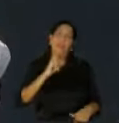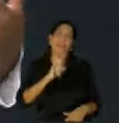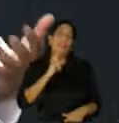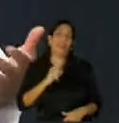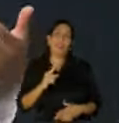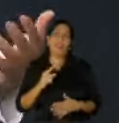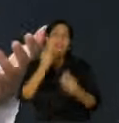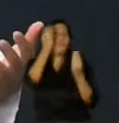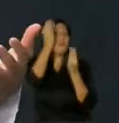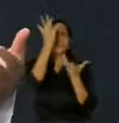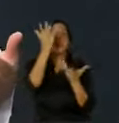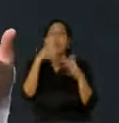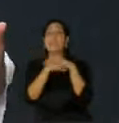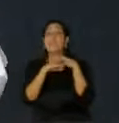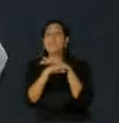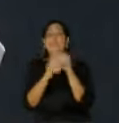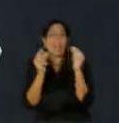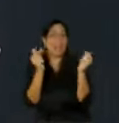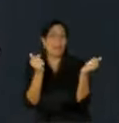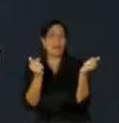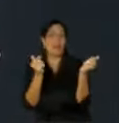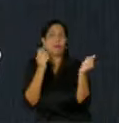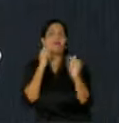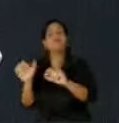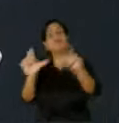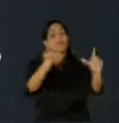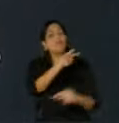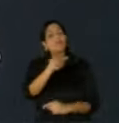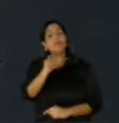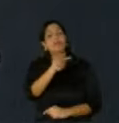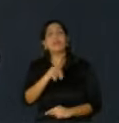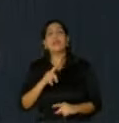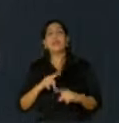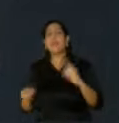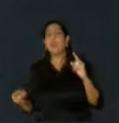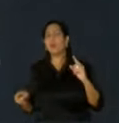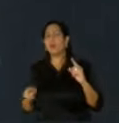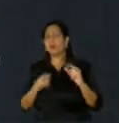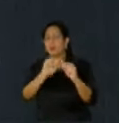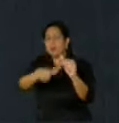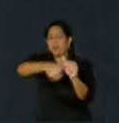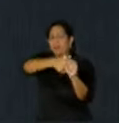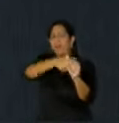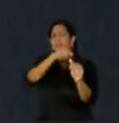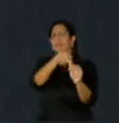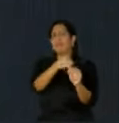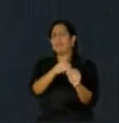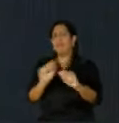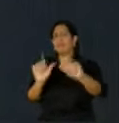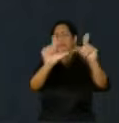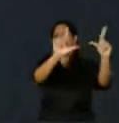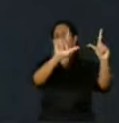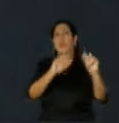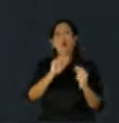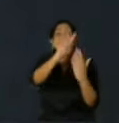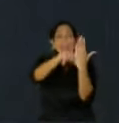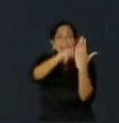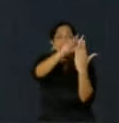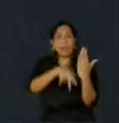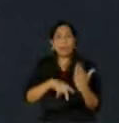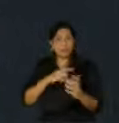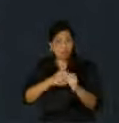la información está ahí, está accesible. La importancia es que la gente sepa dónde buscar esa información, qué agencias debe leer, qué agencias debe